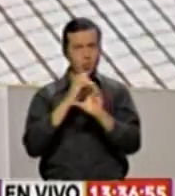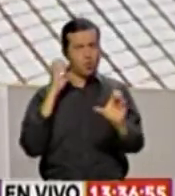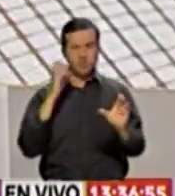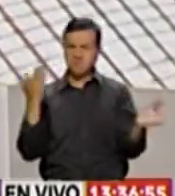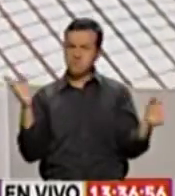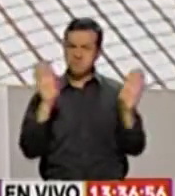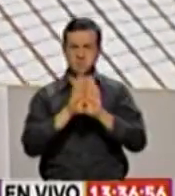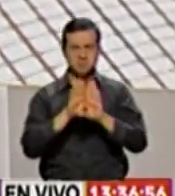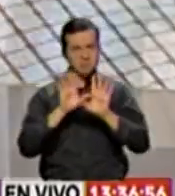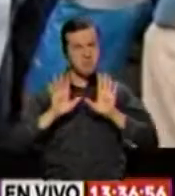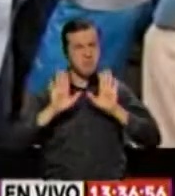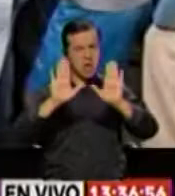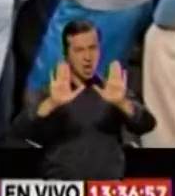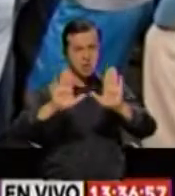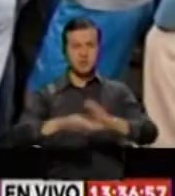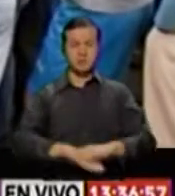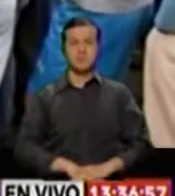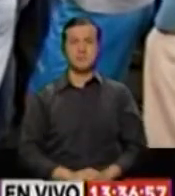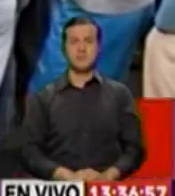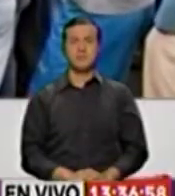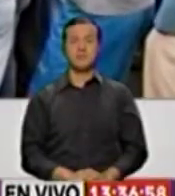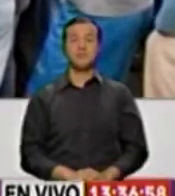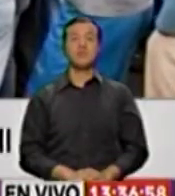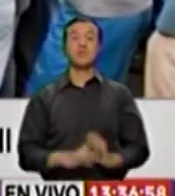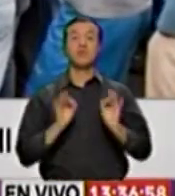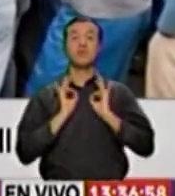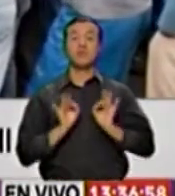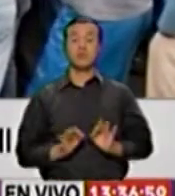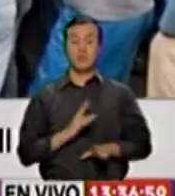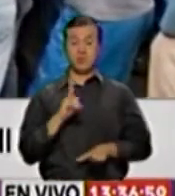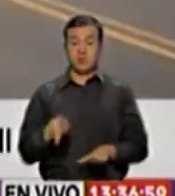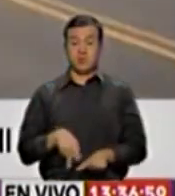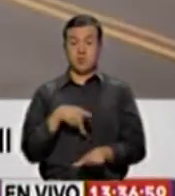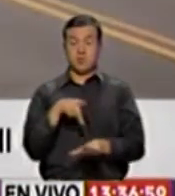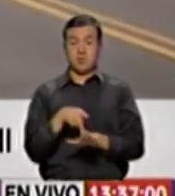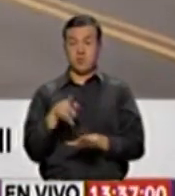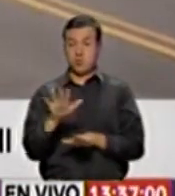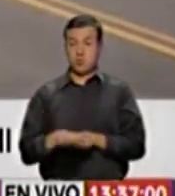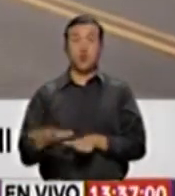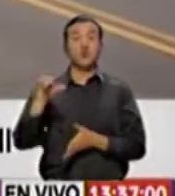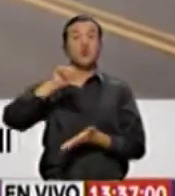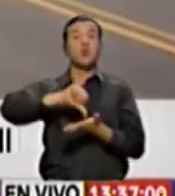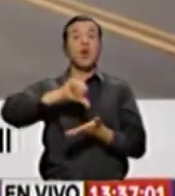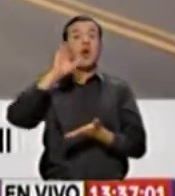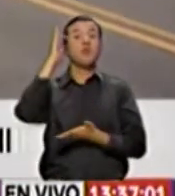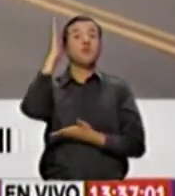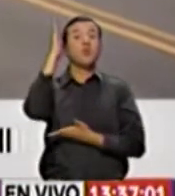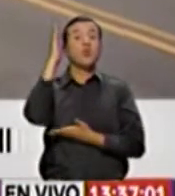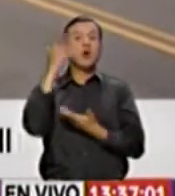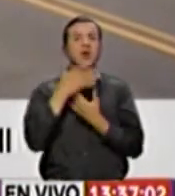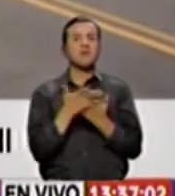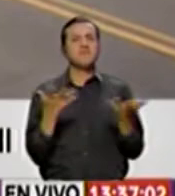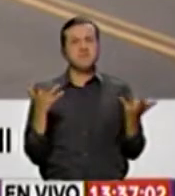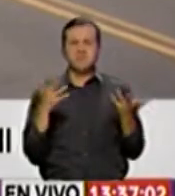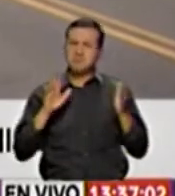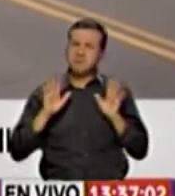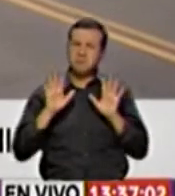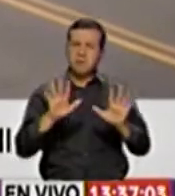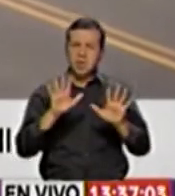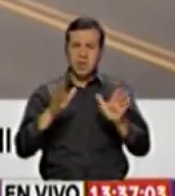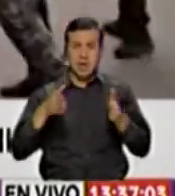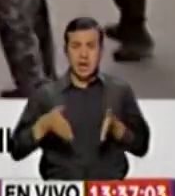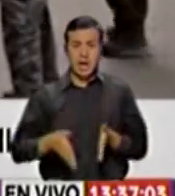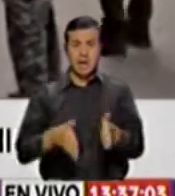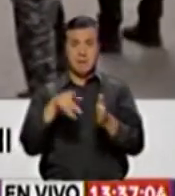el paso. Los choferes profesionales de la parroquia de Julio Andrade de la ciudad de Tulcán se tomaron la carretera de la